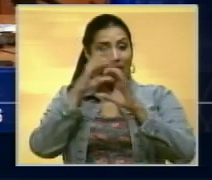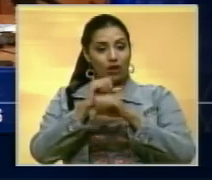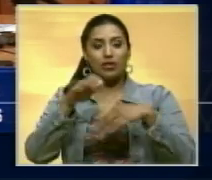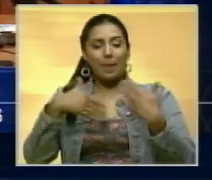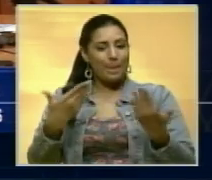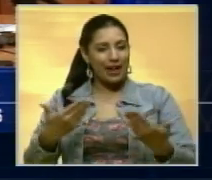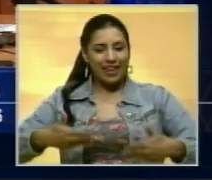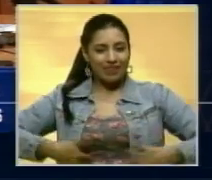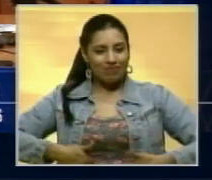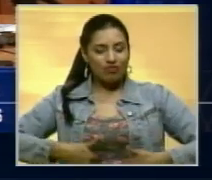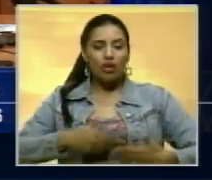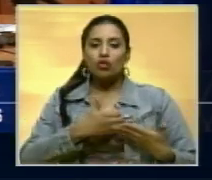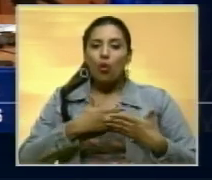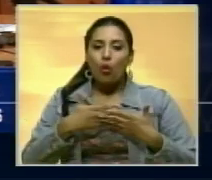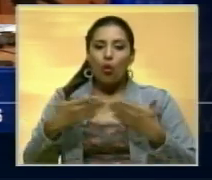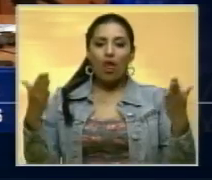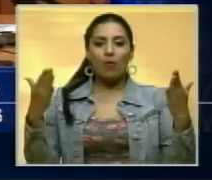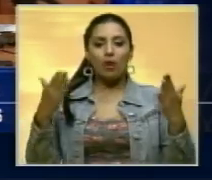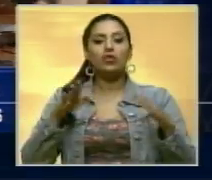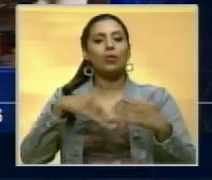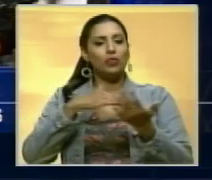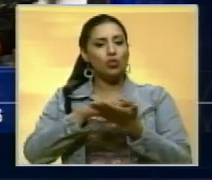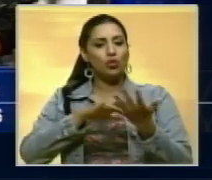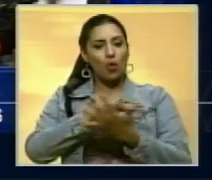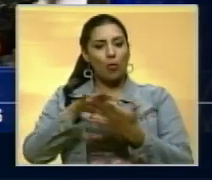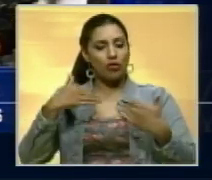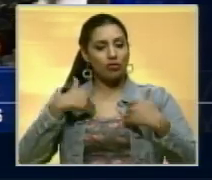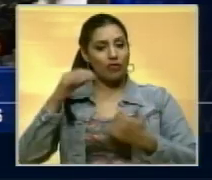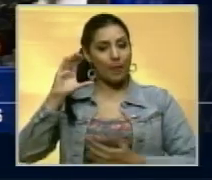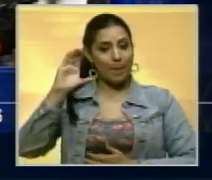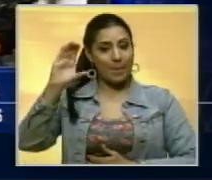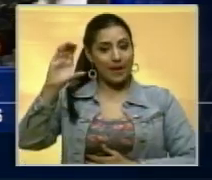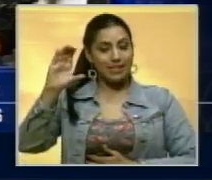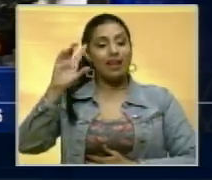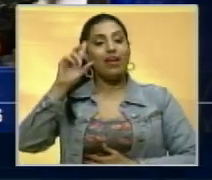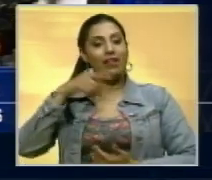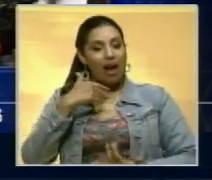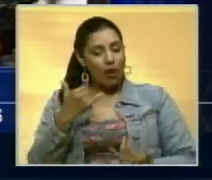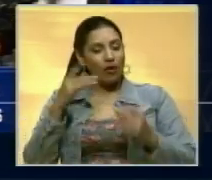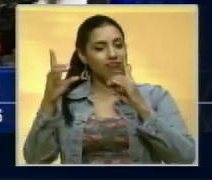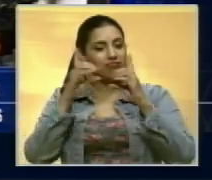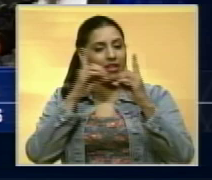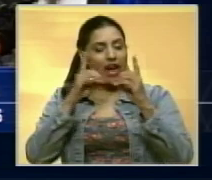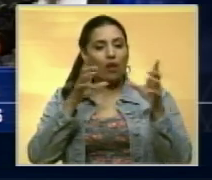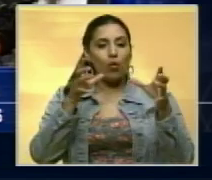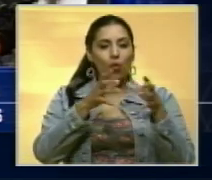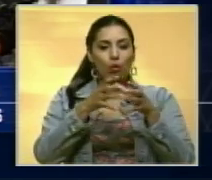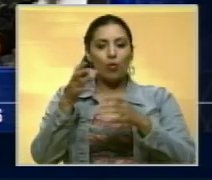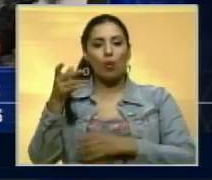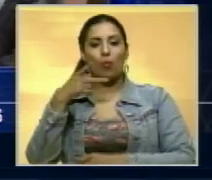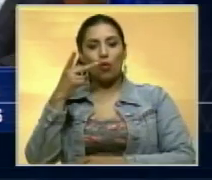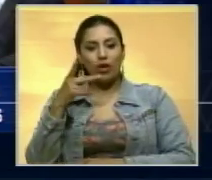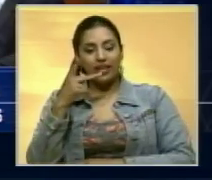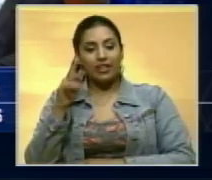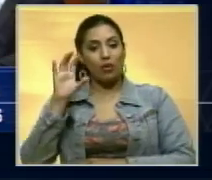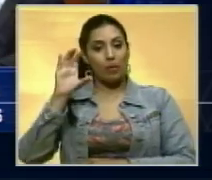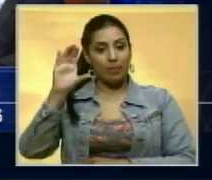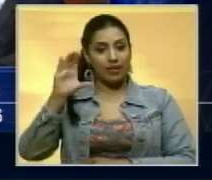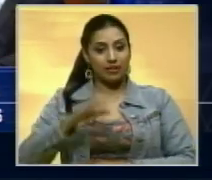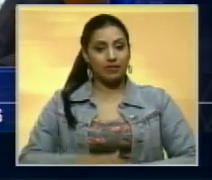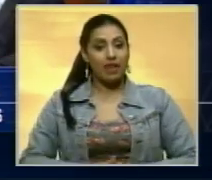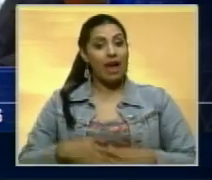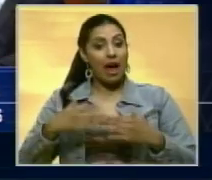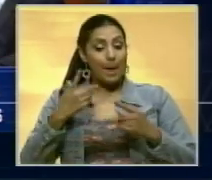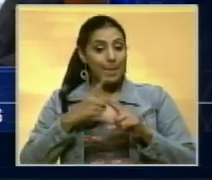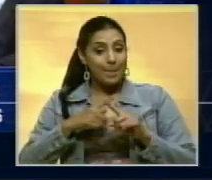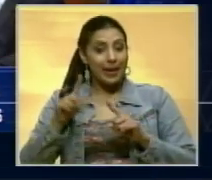los esfuerzos y colaborar con la superación de la crisis que atraviesa el país a través del diálogo entre los actores políticos de la nación.